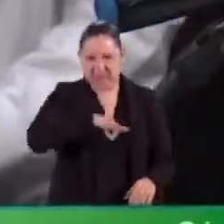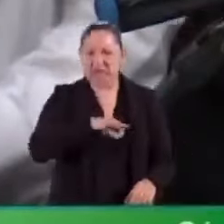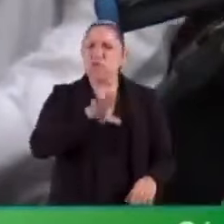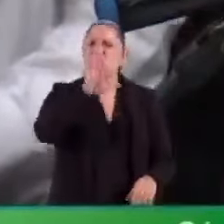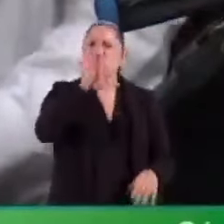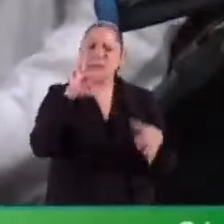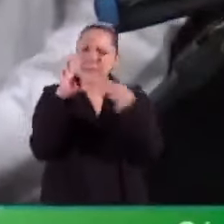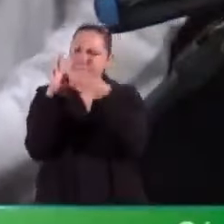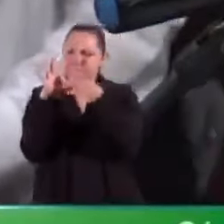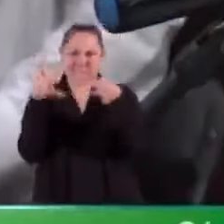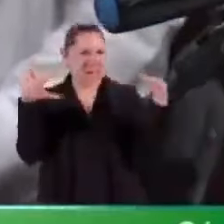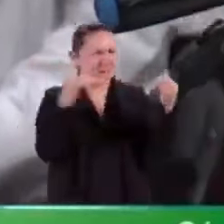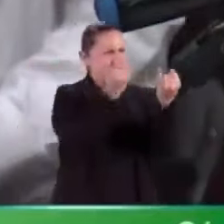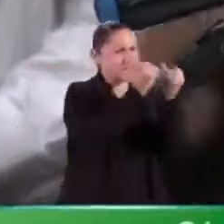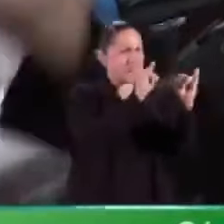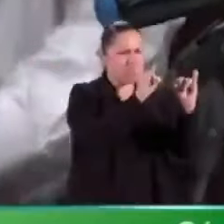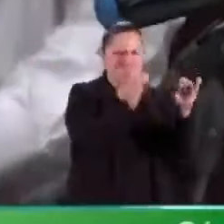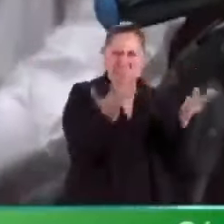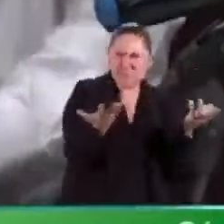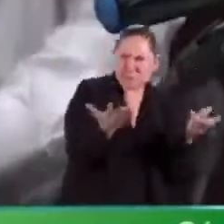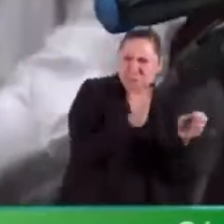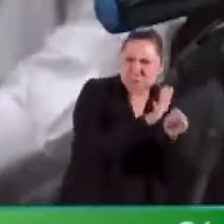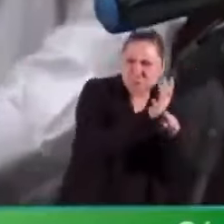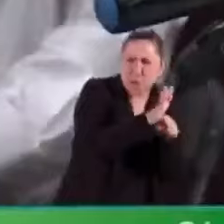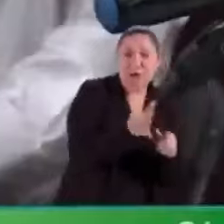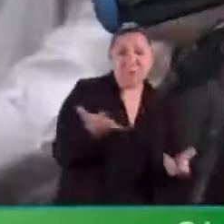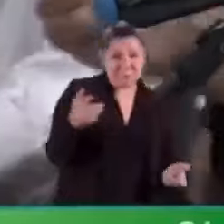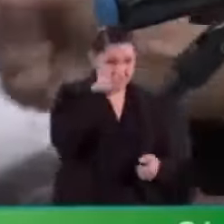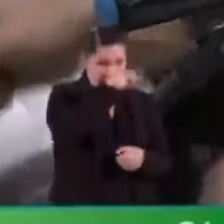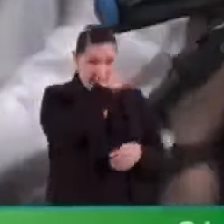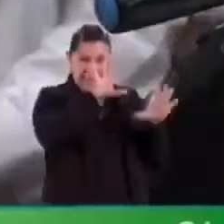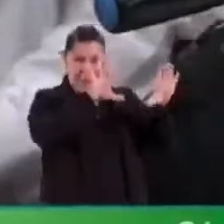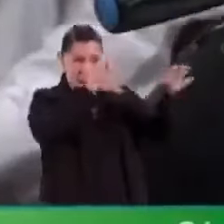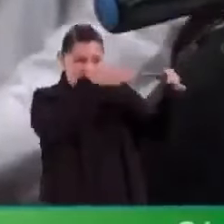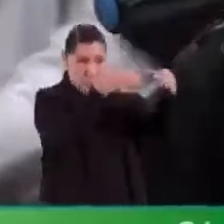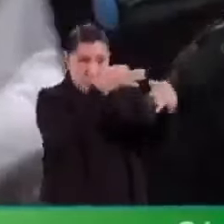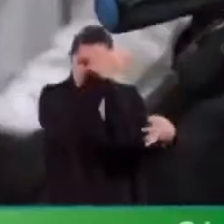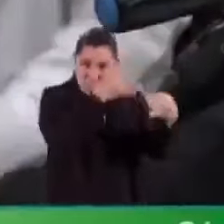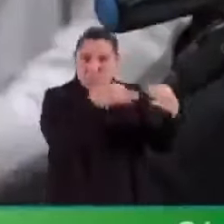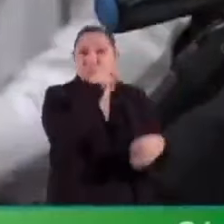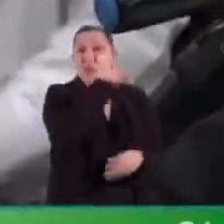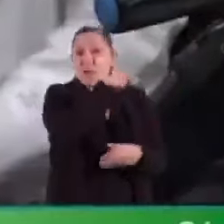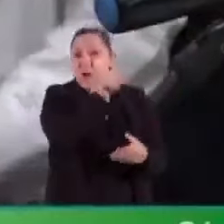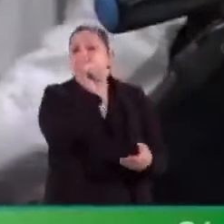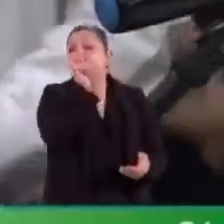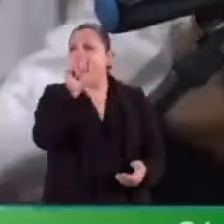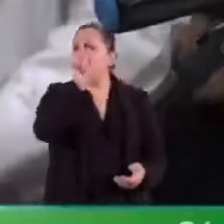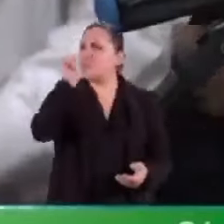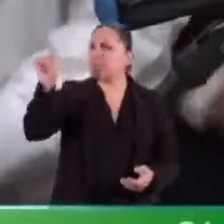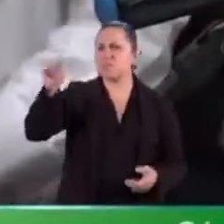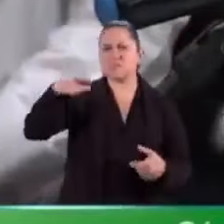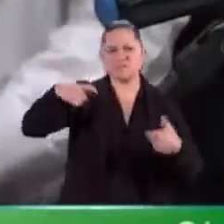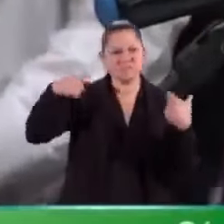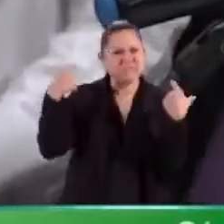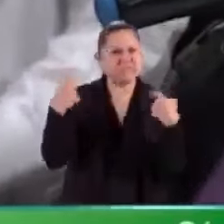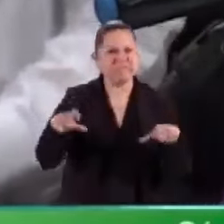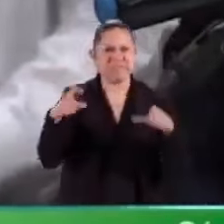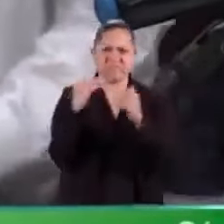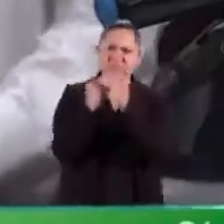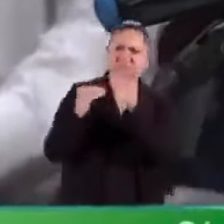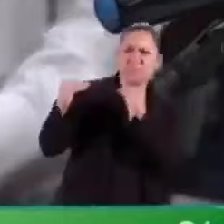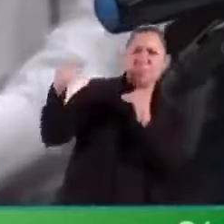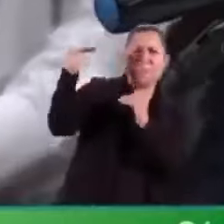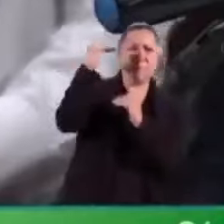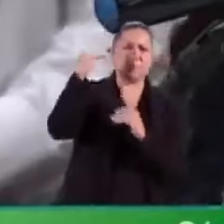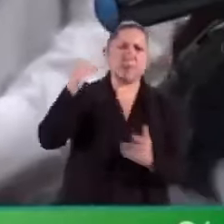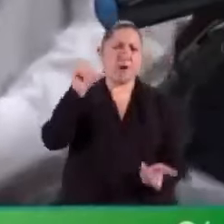los ministros y el Poder Judicial se ha coludido históricamente con los oligarcas y la clase política corrupta de